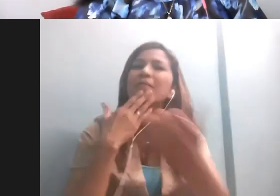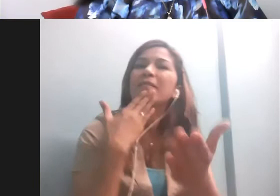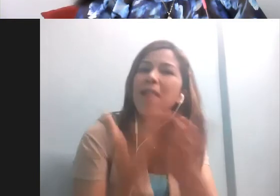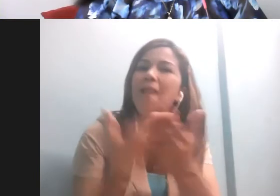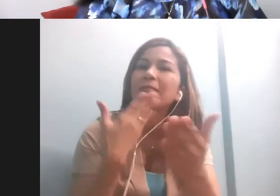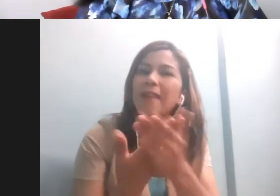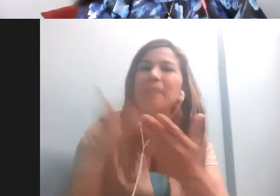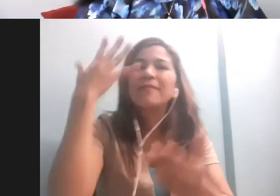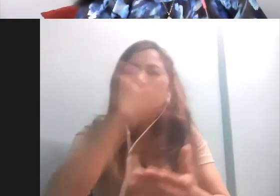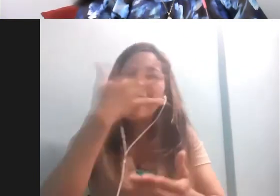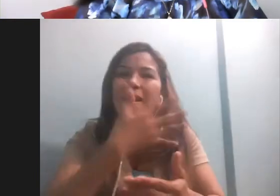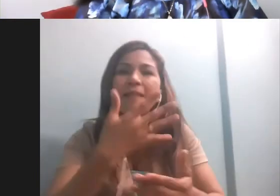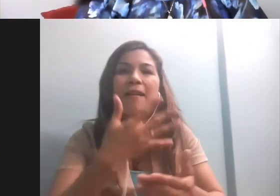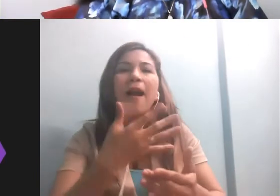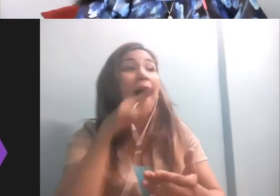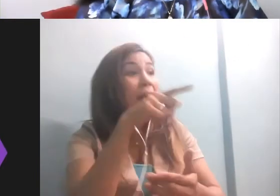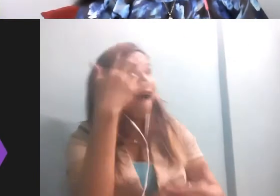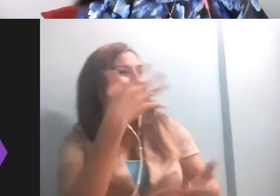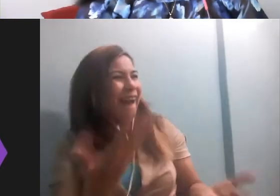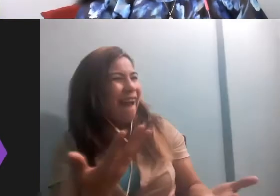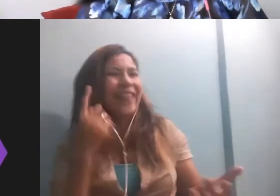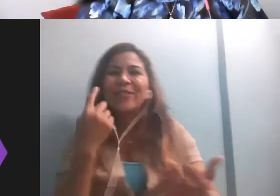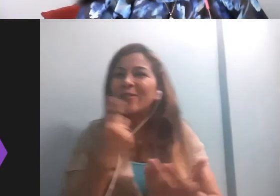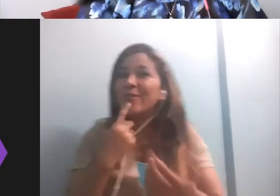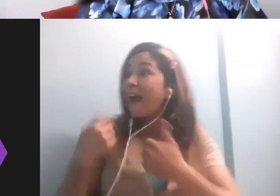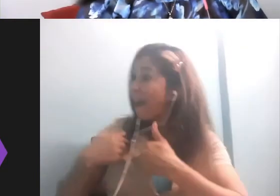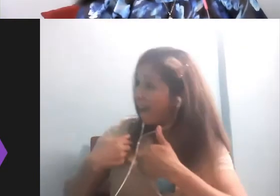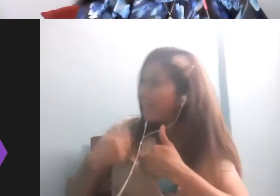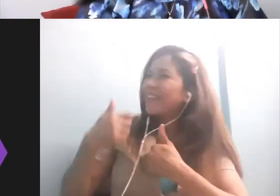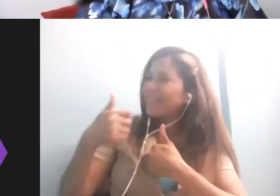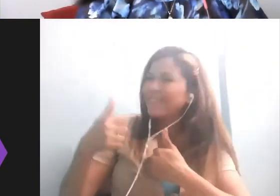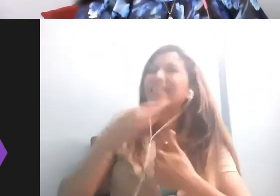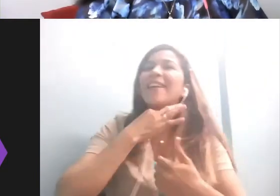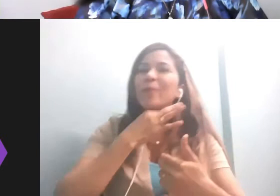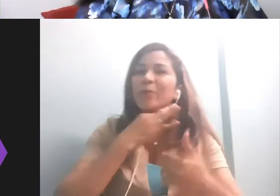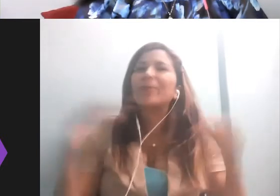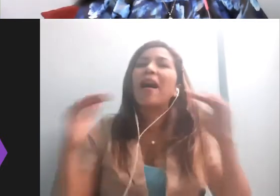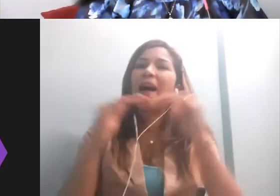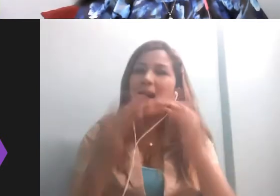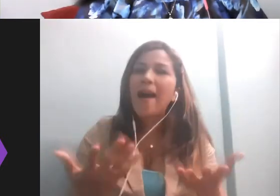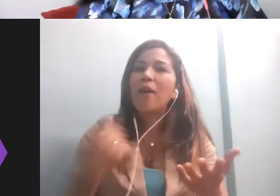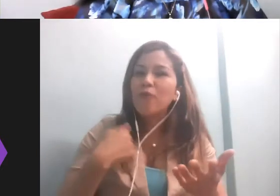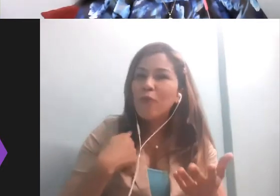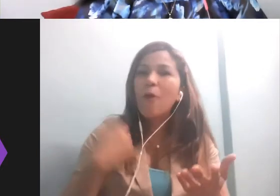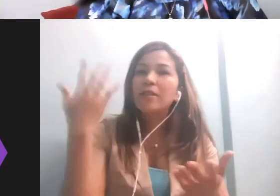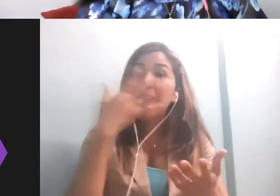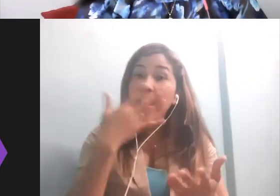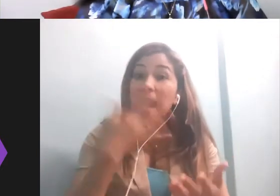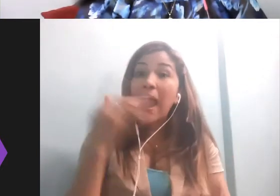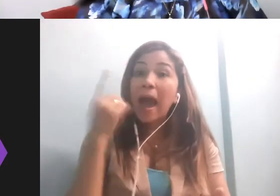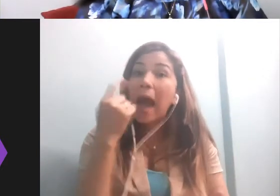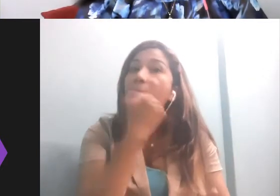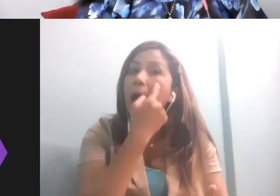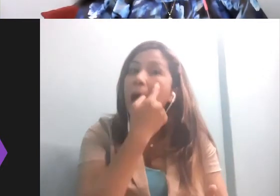es como llamar a la persona por su nombre según cómo se siente y cómo se concibe. O sea, si yo voy a hacer, ya yo sé que yo me llamo Dalia, sí, pero que mi seña es